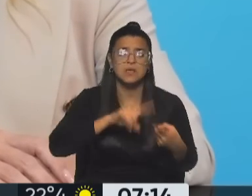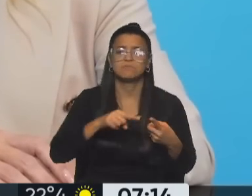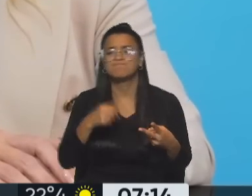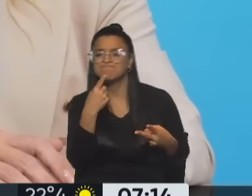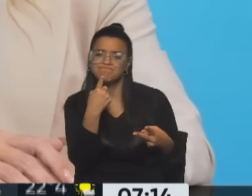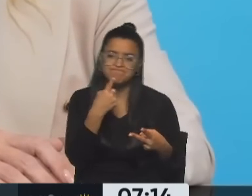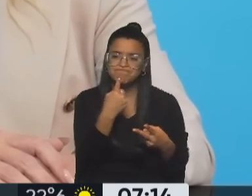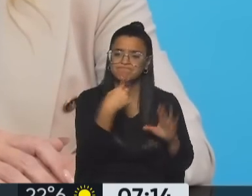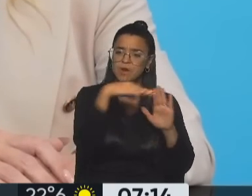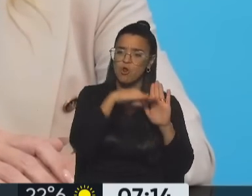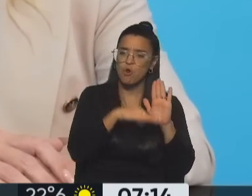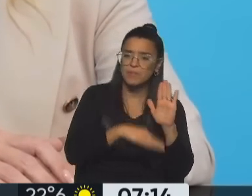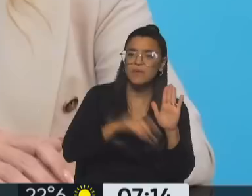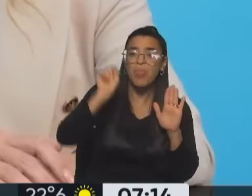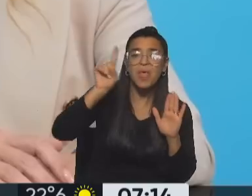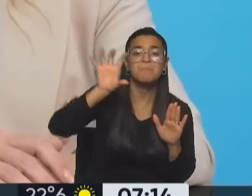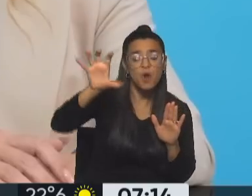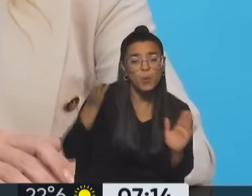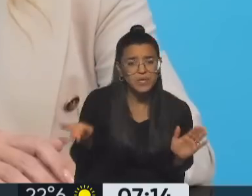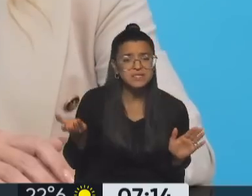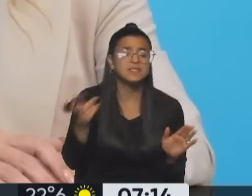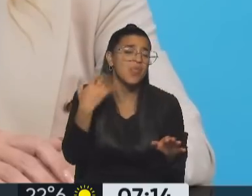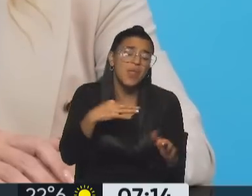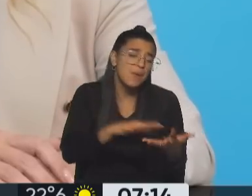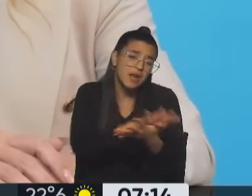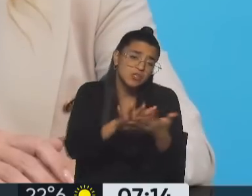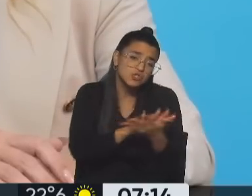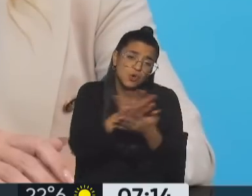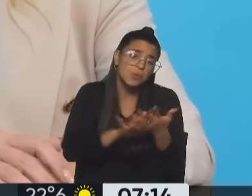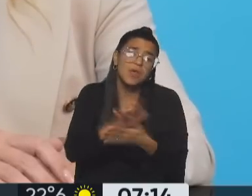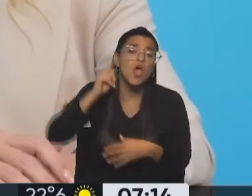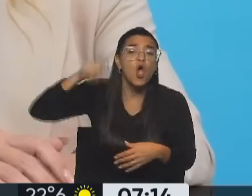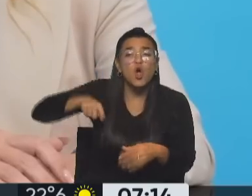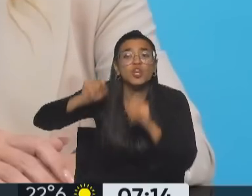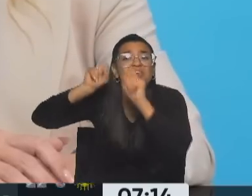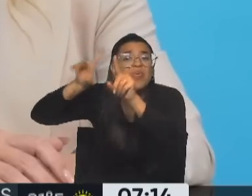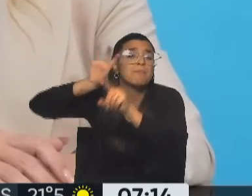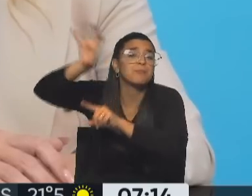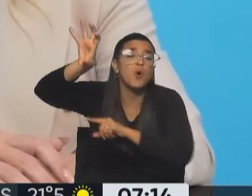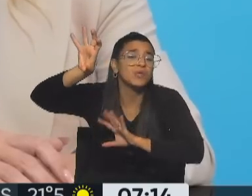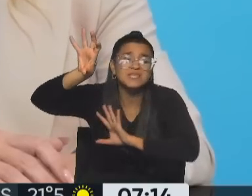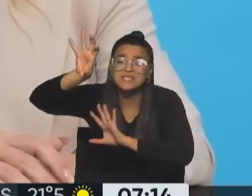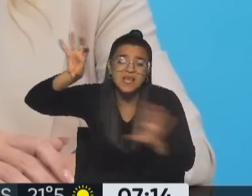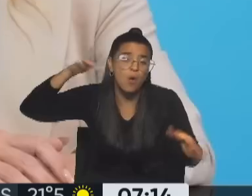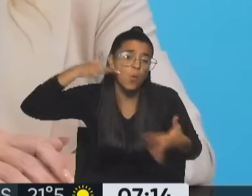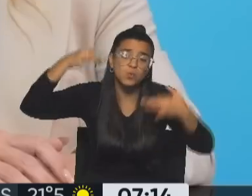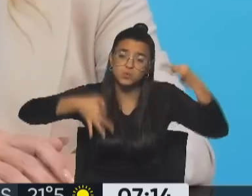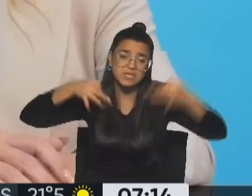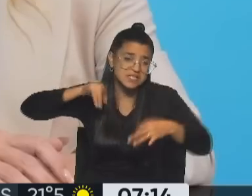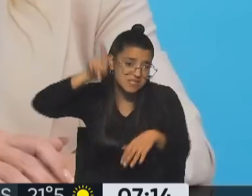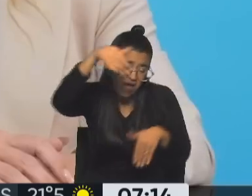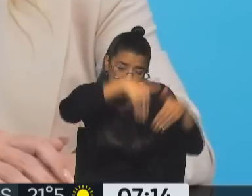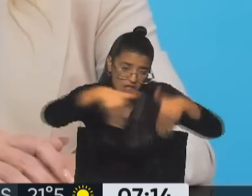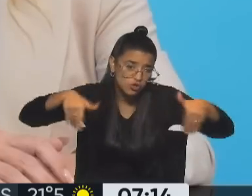cuestionando normativas provinciales y que deben resolver las Cortes provinciales. Esto lo debe resolver la justicia